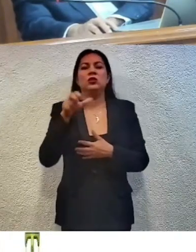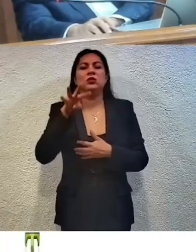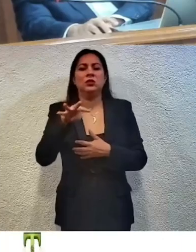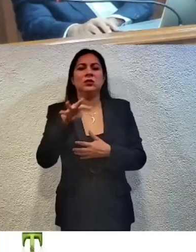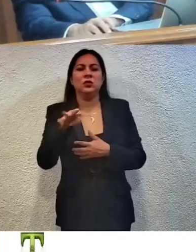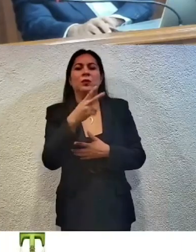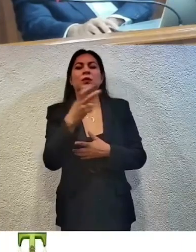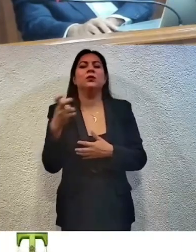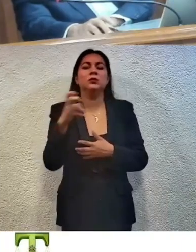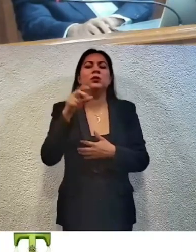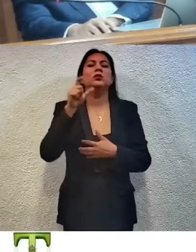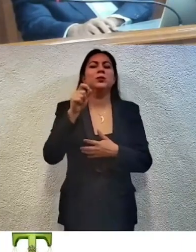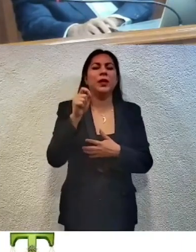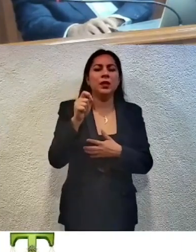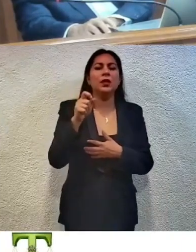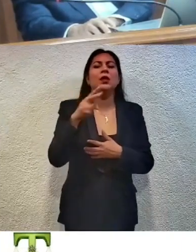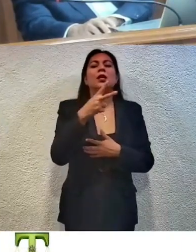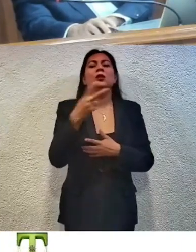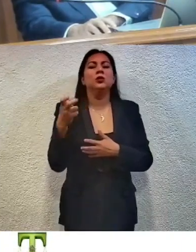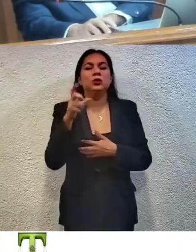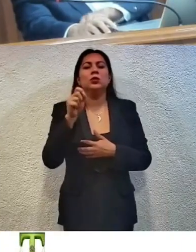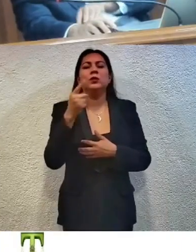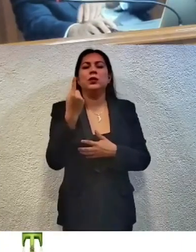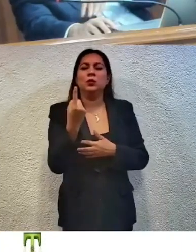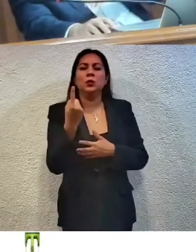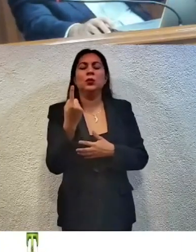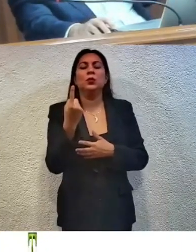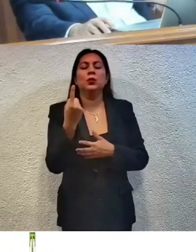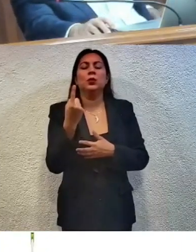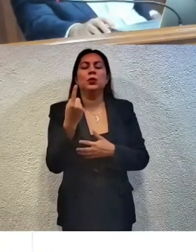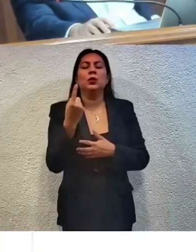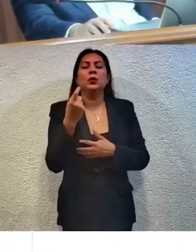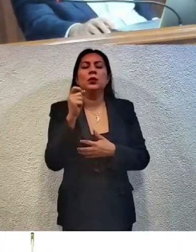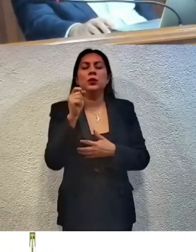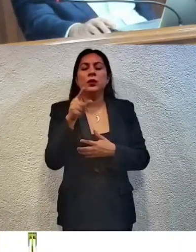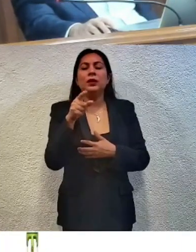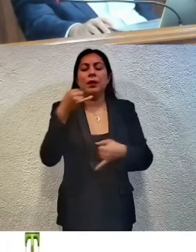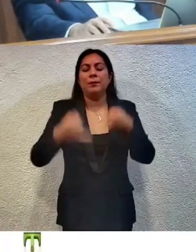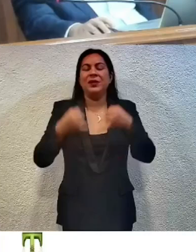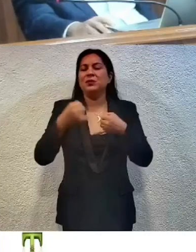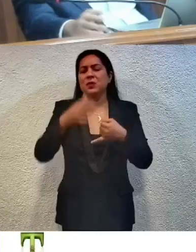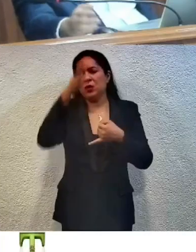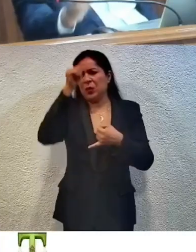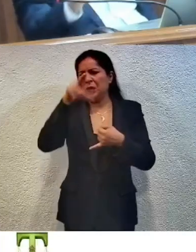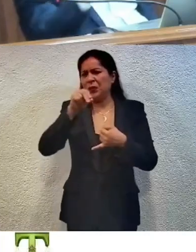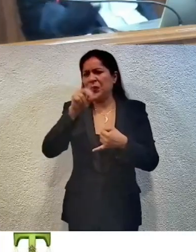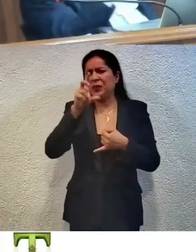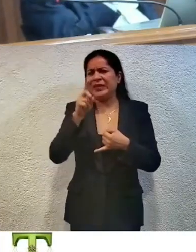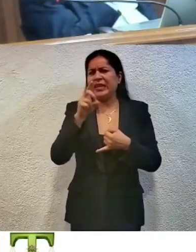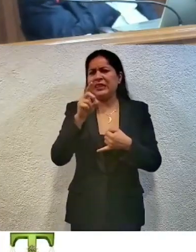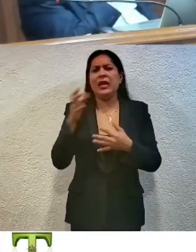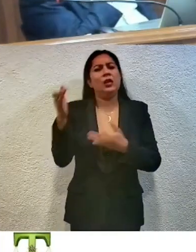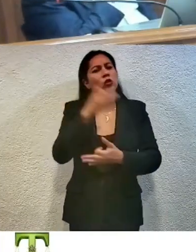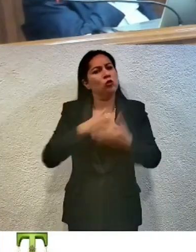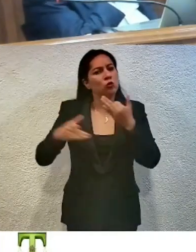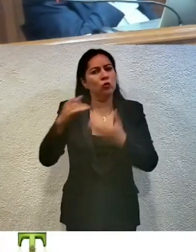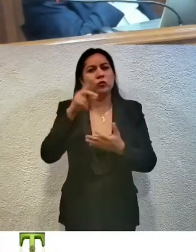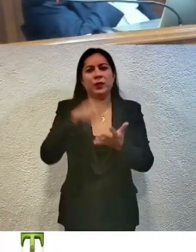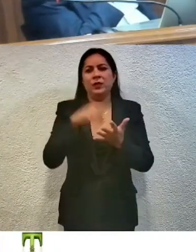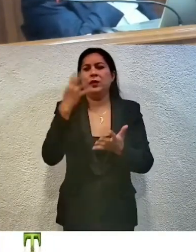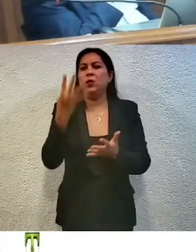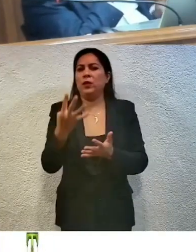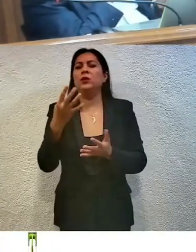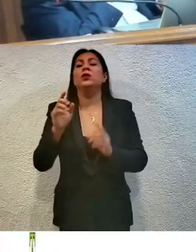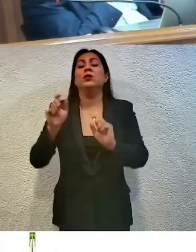219, 220, 221 y el juicio de inconformidad 30, todos del 2024,